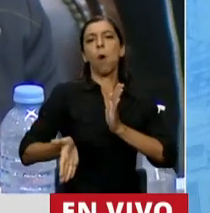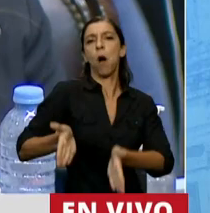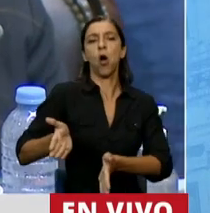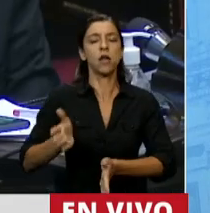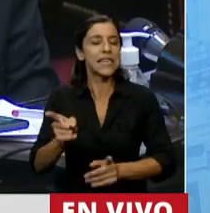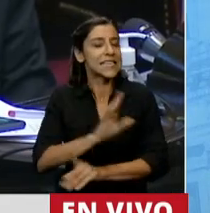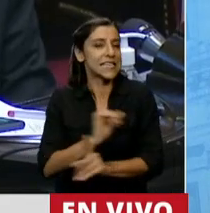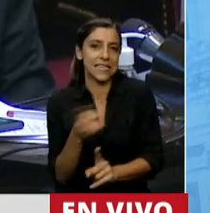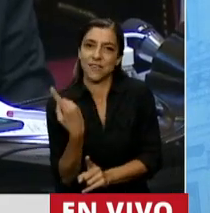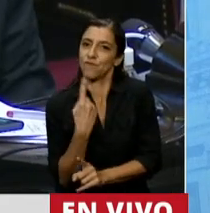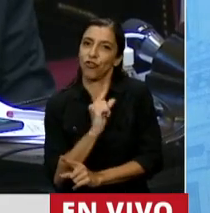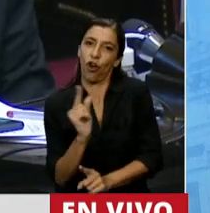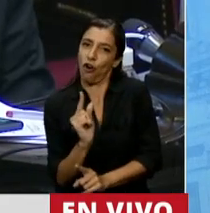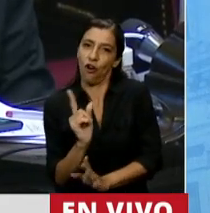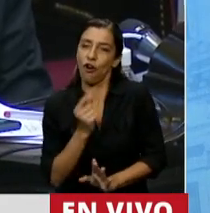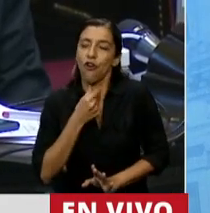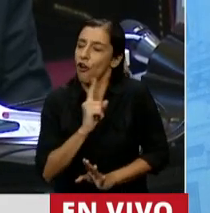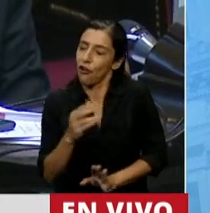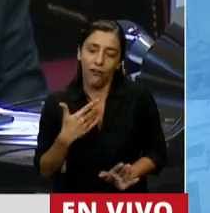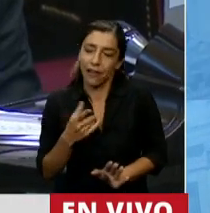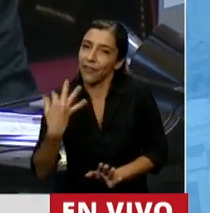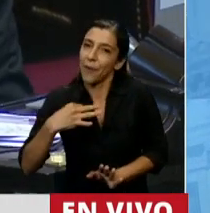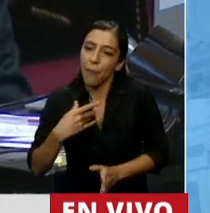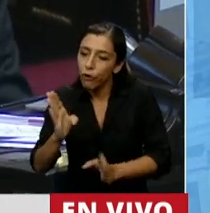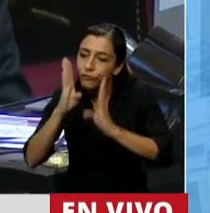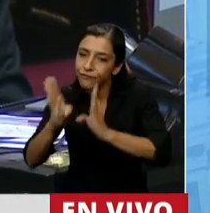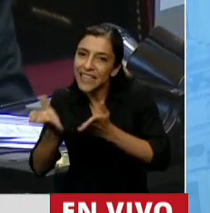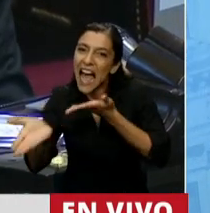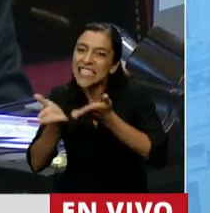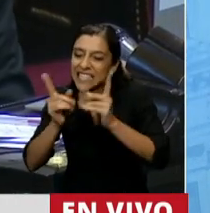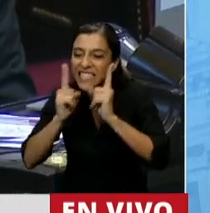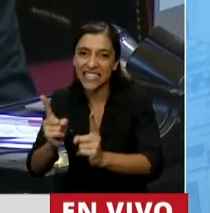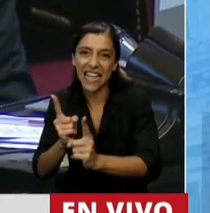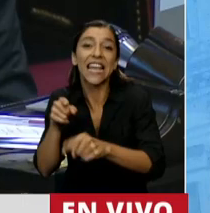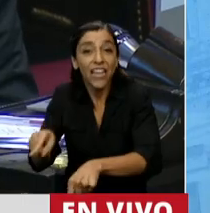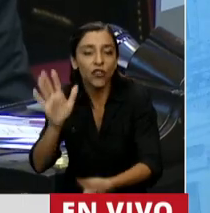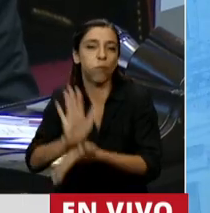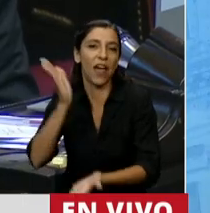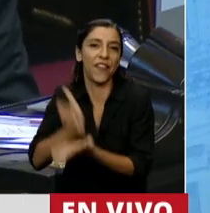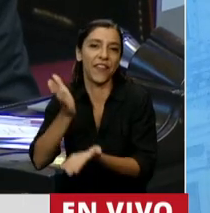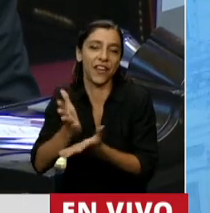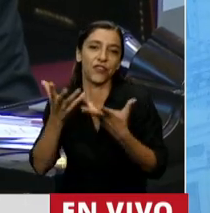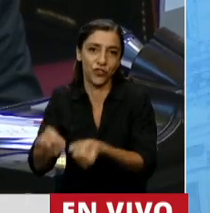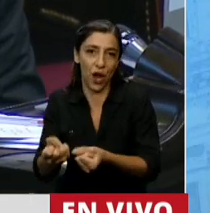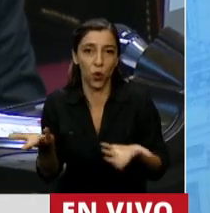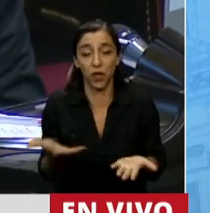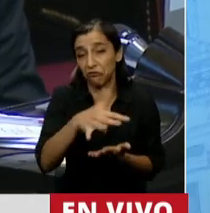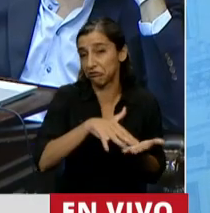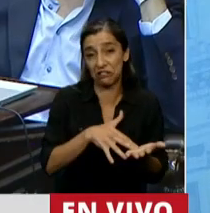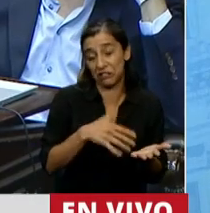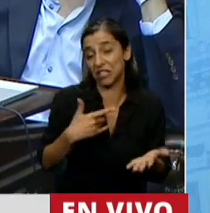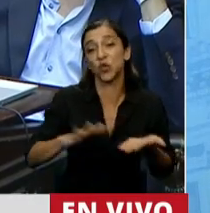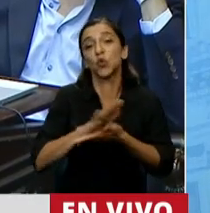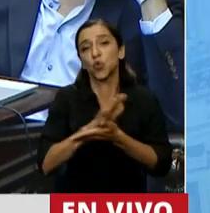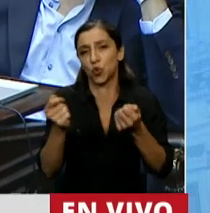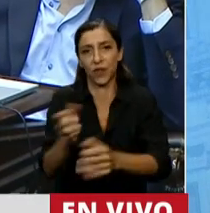rol asistencial que es el que se corresponde con el derecho al acceso a la salud. Como decíamos, no resuelve, para ir cerrando, señor presidente,